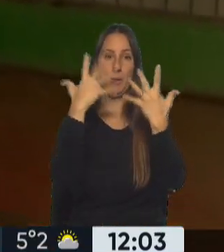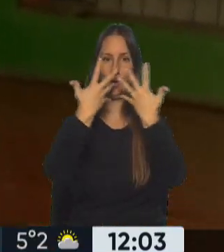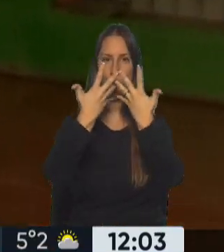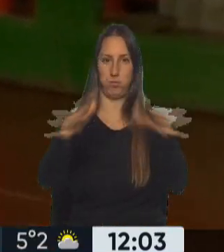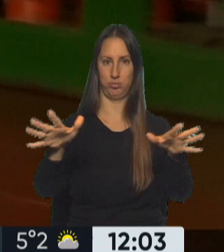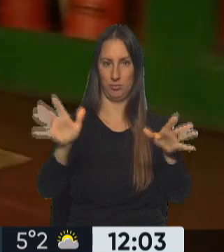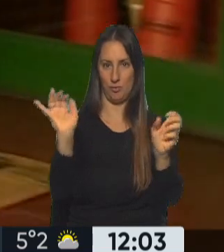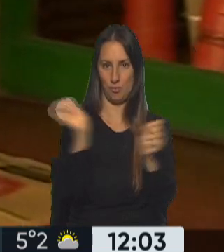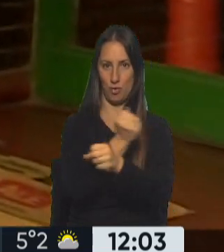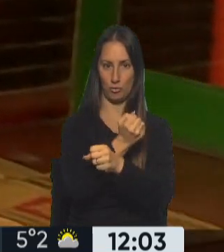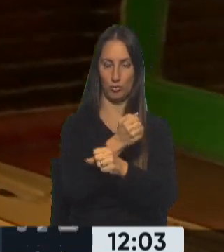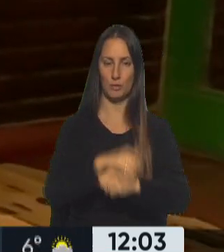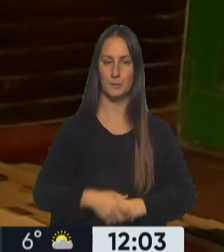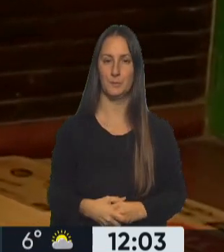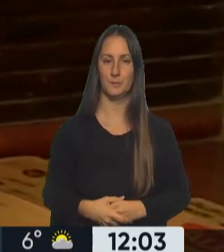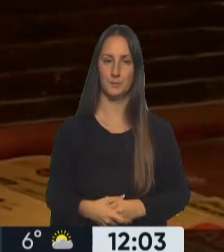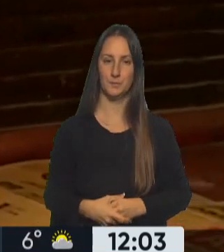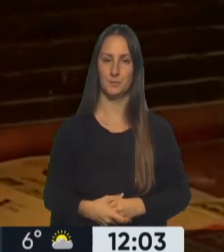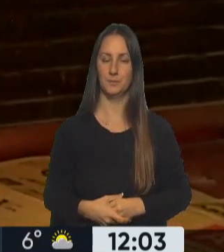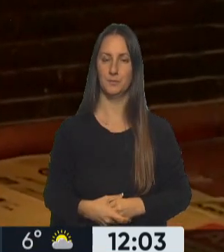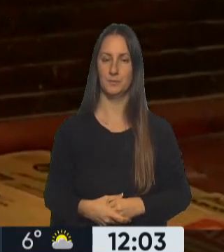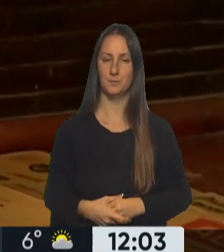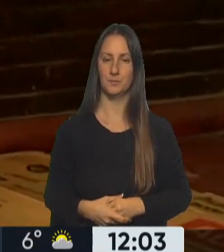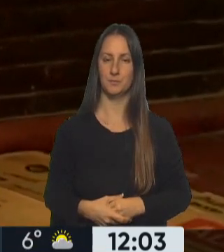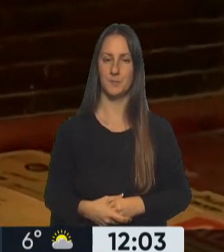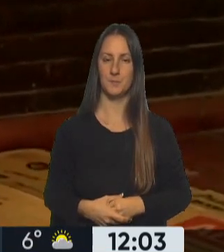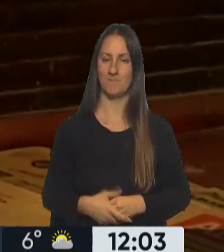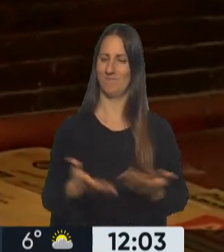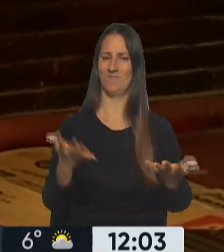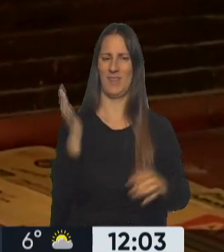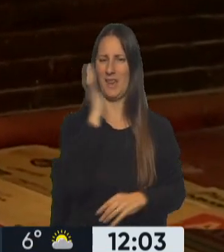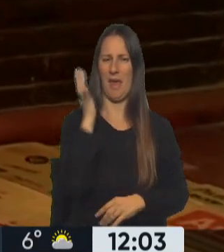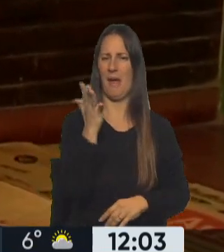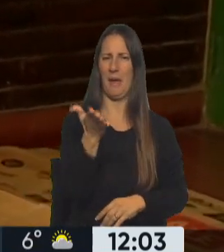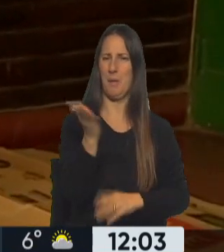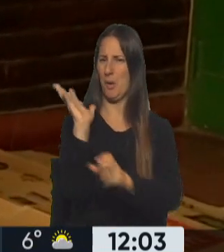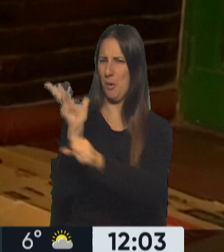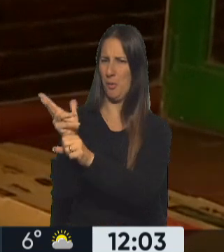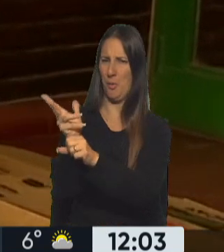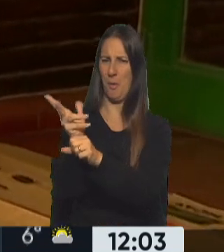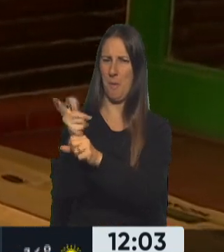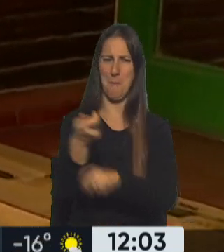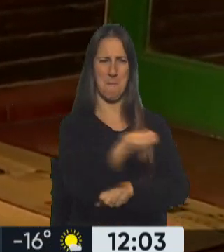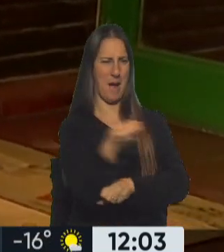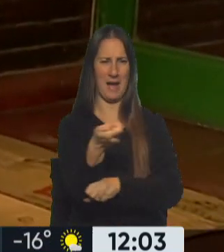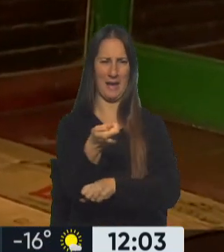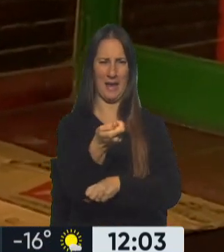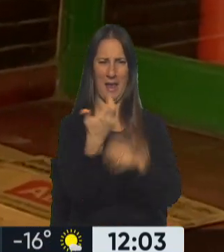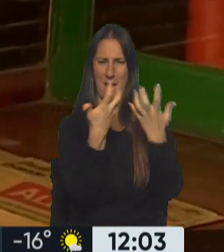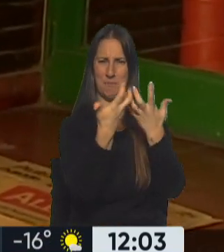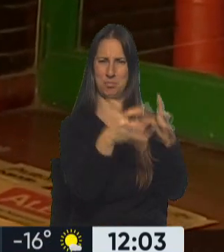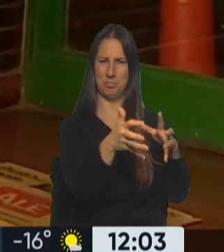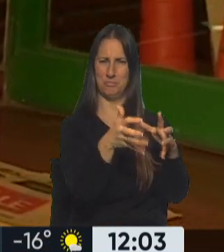por supuesto como decíamos recién causaron hechos que no tenían nada que ver con el robo sino con el